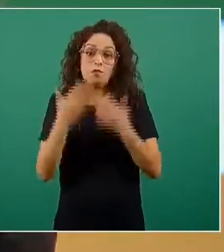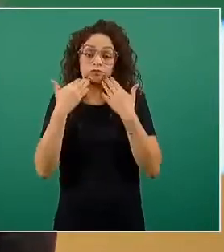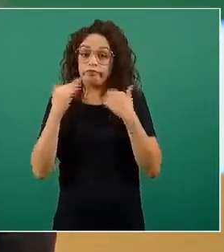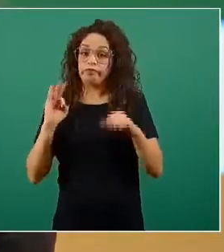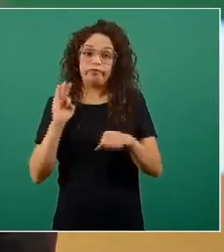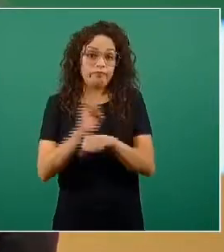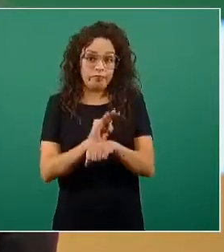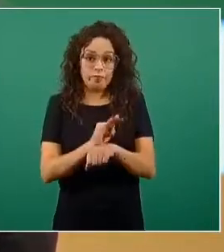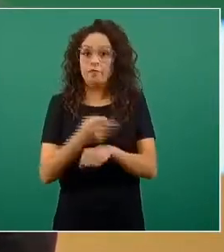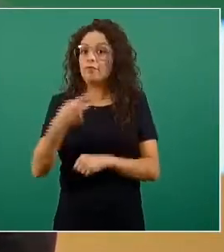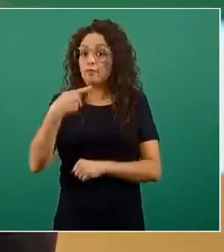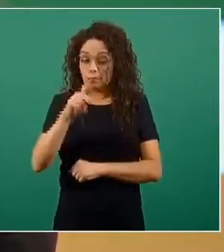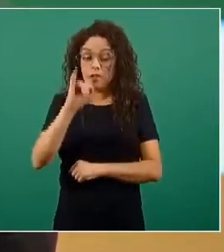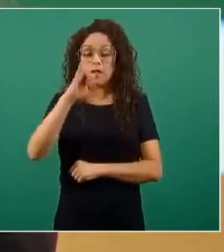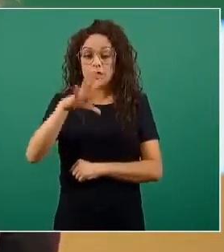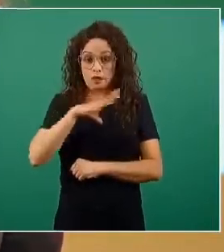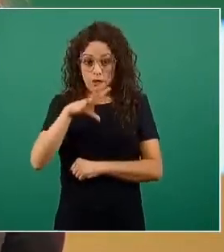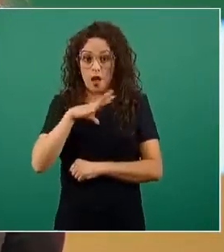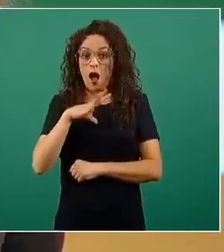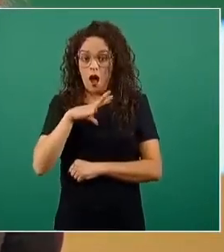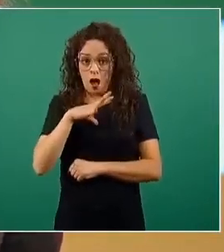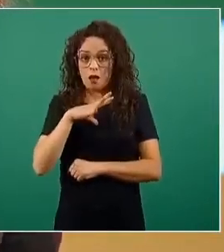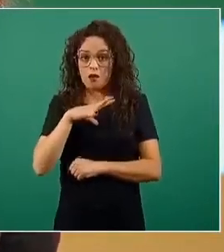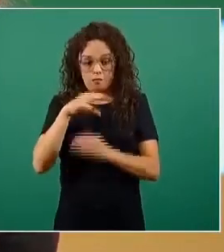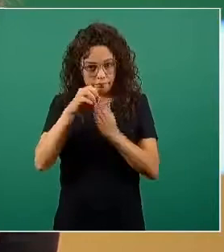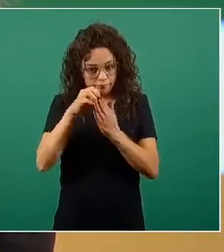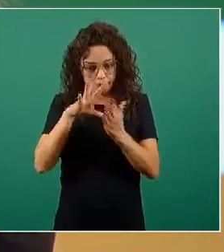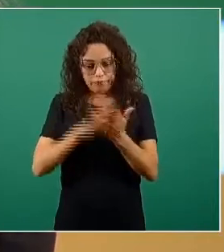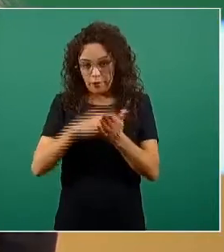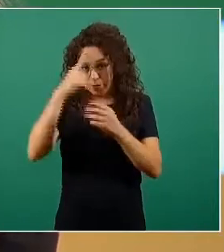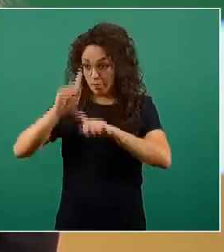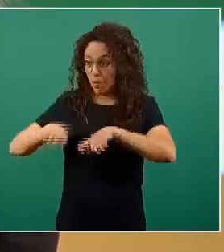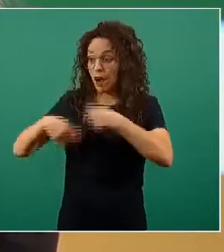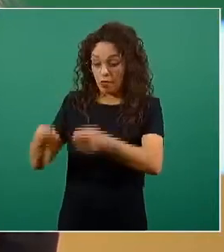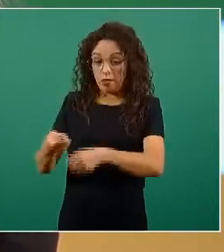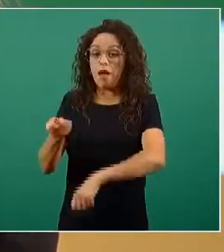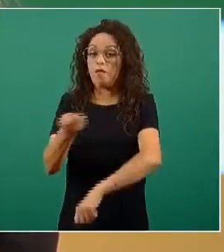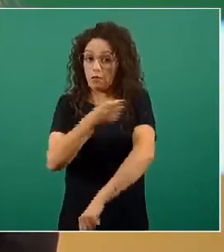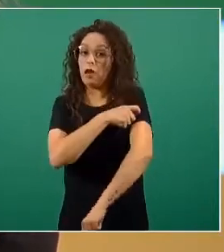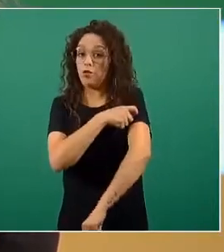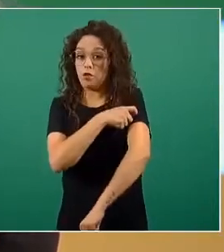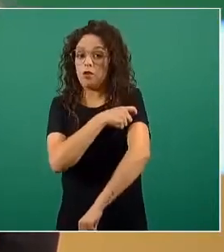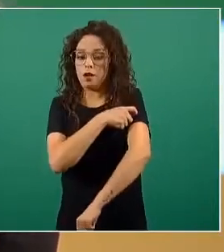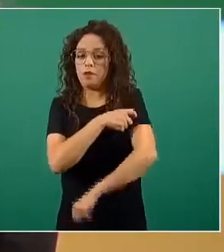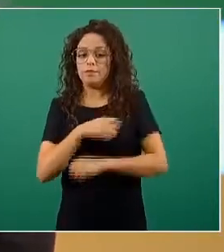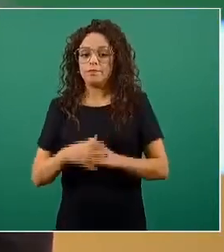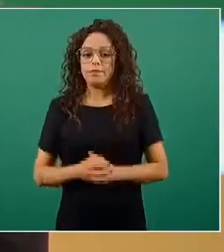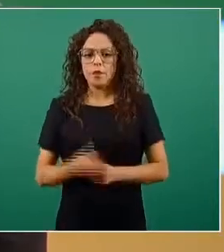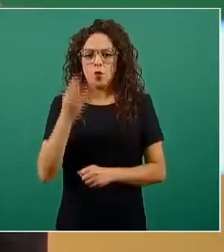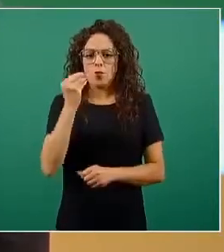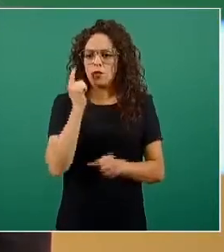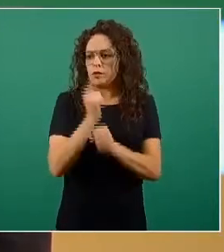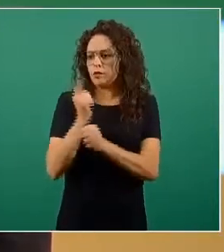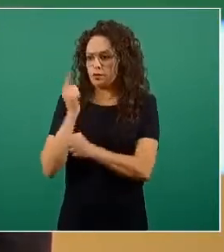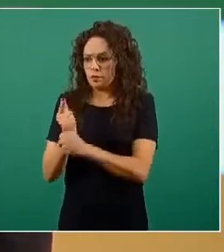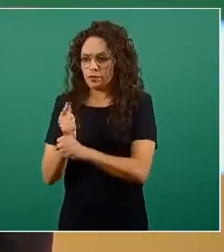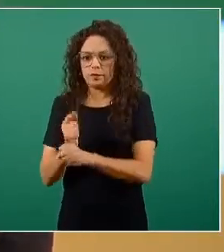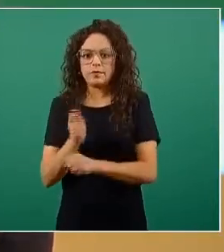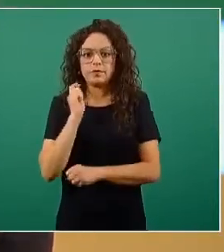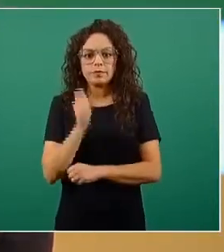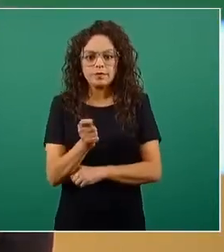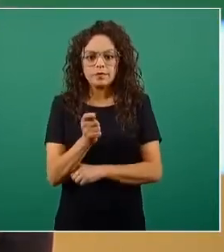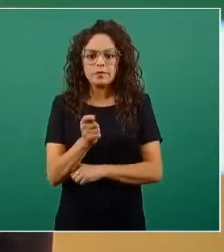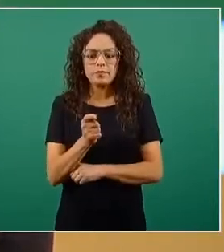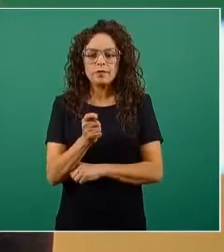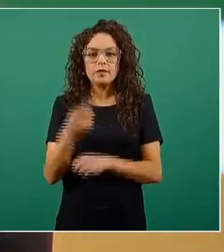contemplada completamente en esta estrategia de vacunación. Sé muy bien que muchos han identificado que si no tienen la CURP, ¿no? Eso es